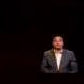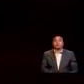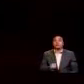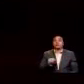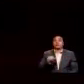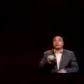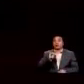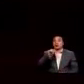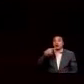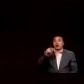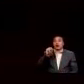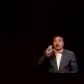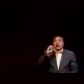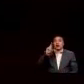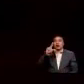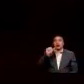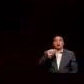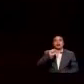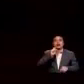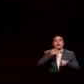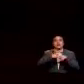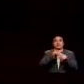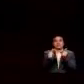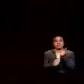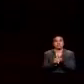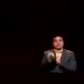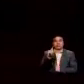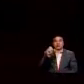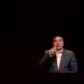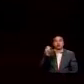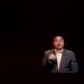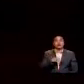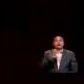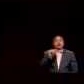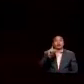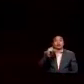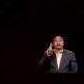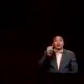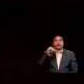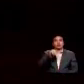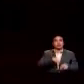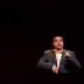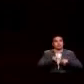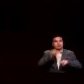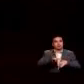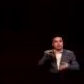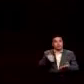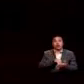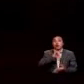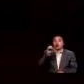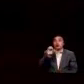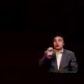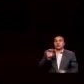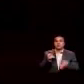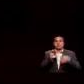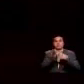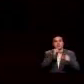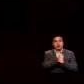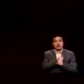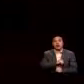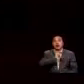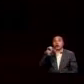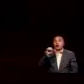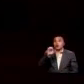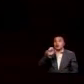SECOP, Giancarlos Benavides, ex asesor de Mendoza, Franklin Calderón, constructor manabita, José Santos, colaborador de Mendoza, y José